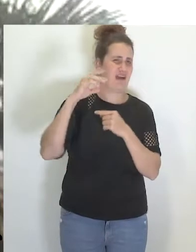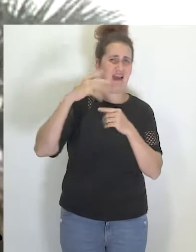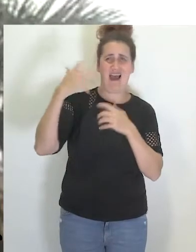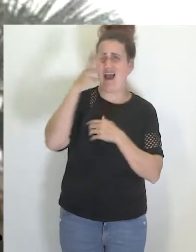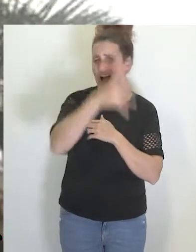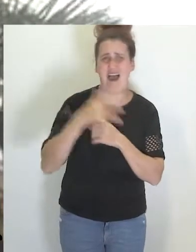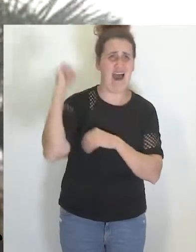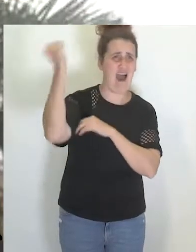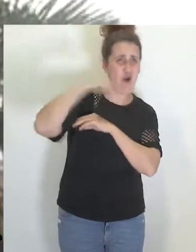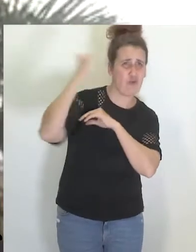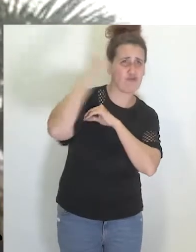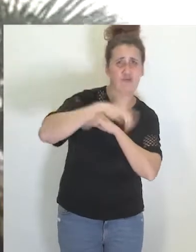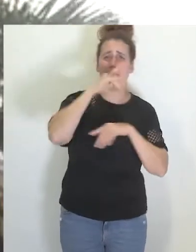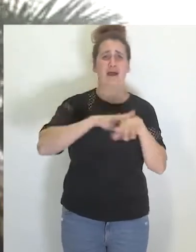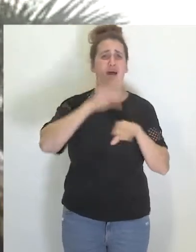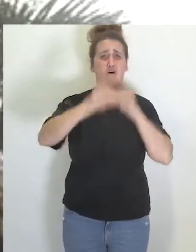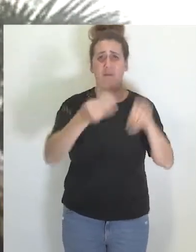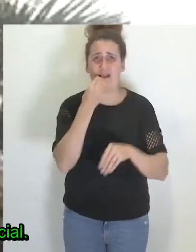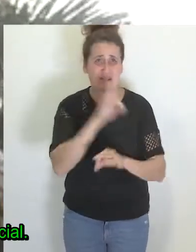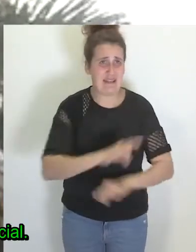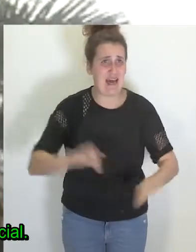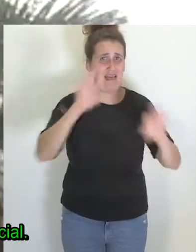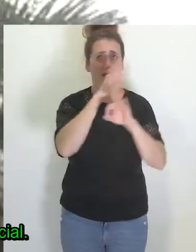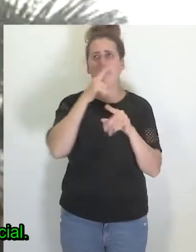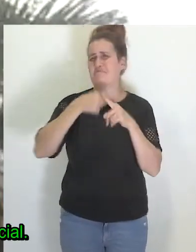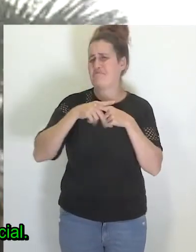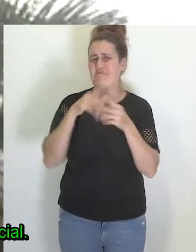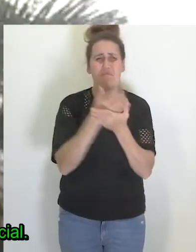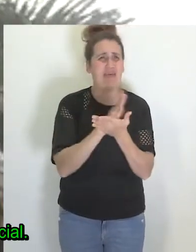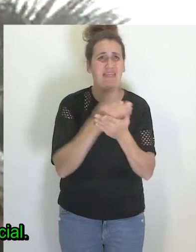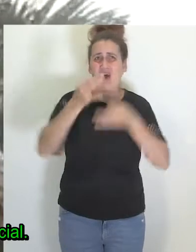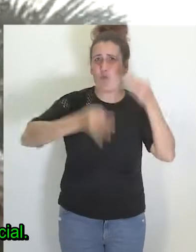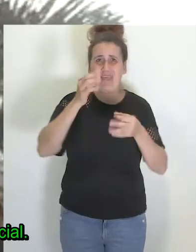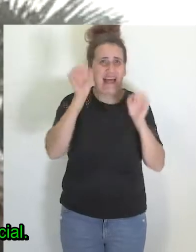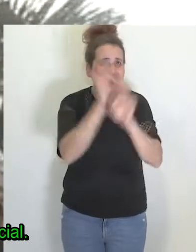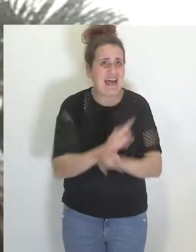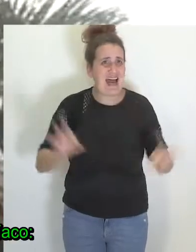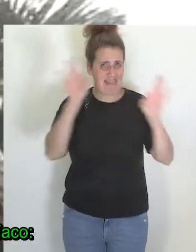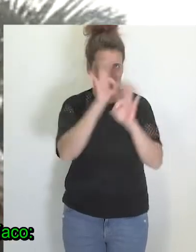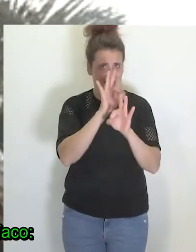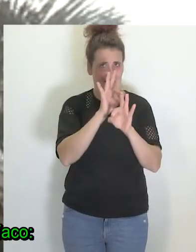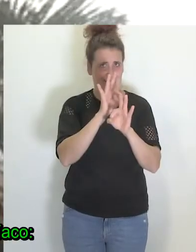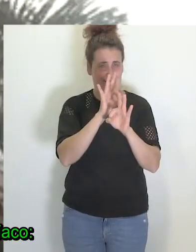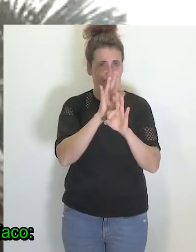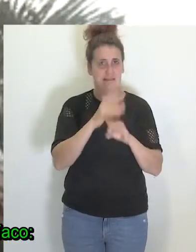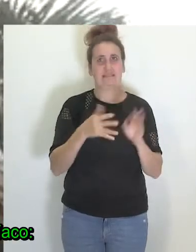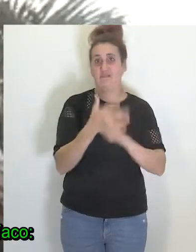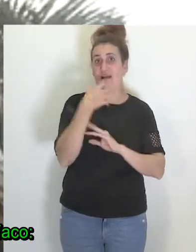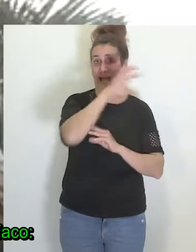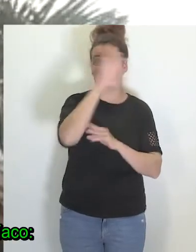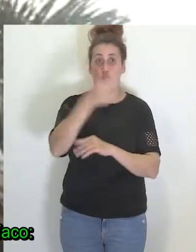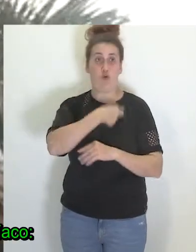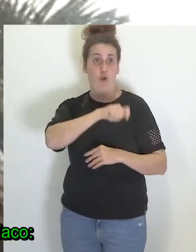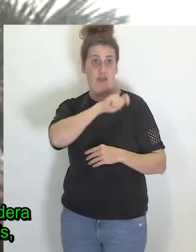para comprar alimentos, sin tener ninguna medida judicial. Es de hecho, hay un